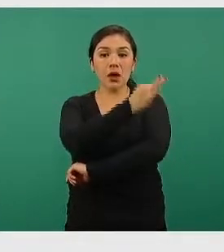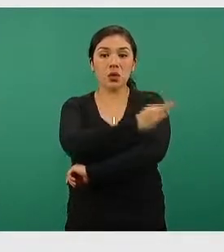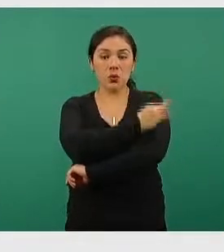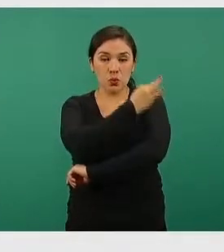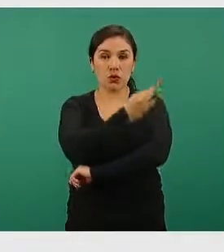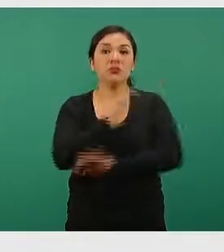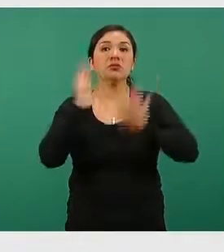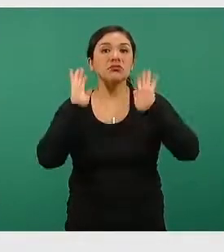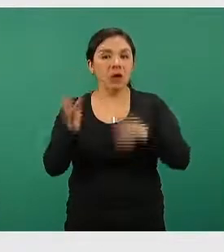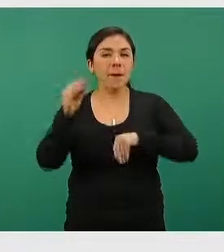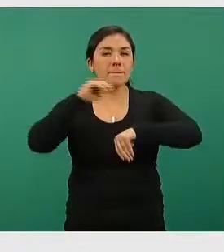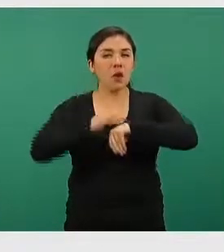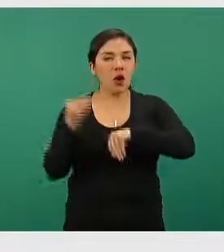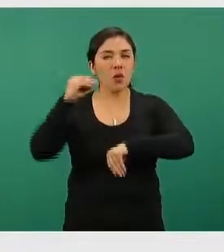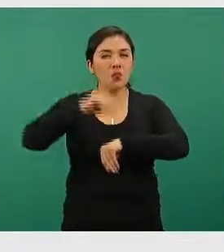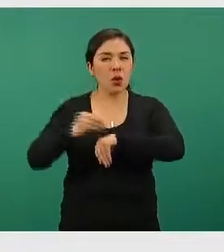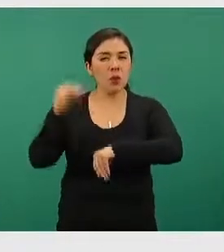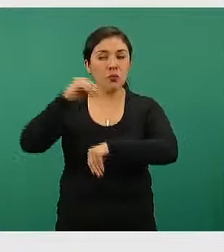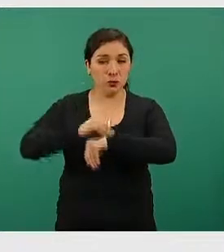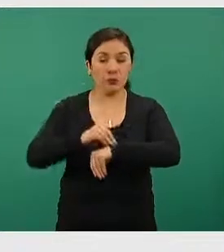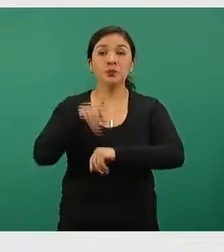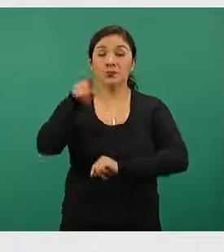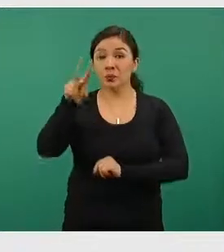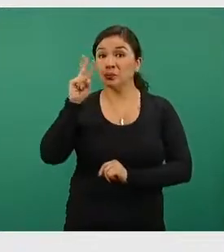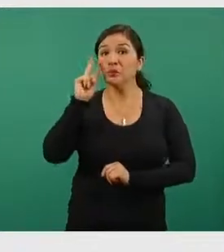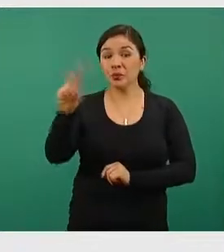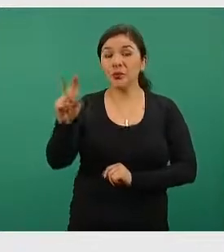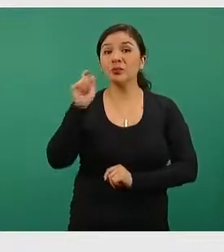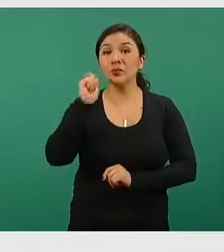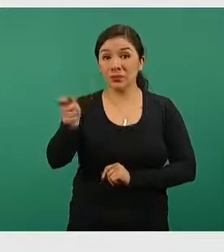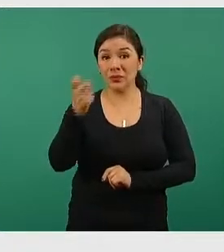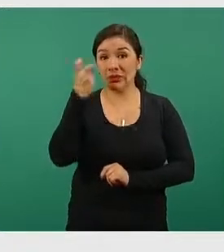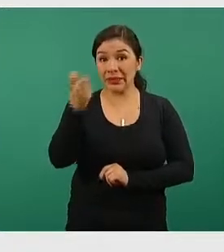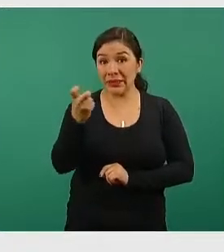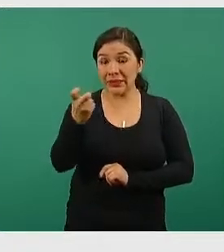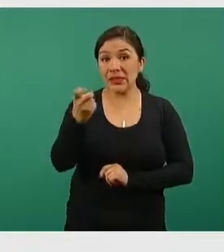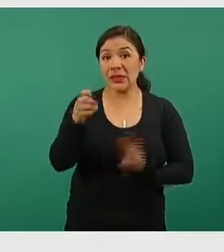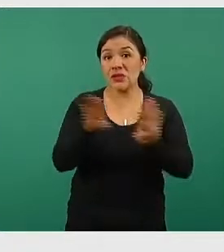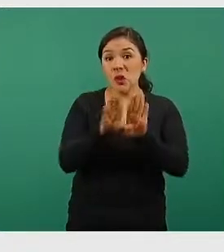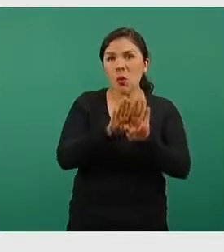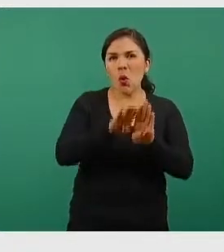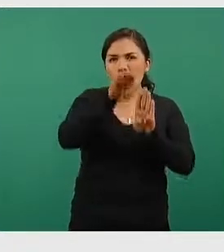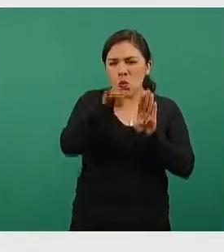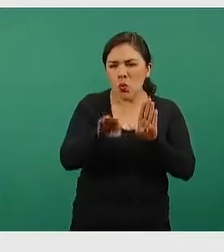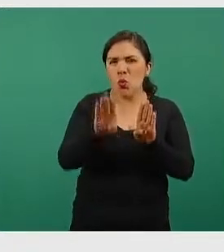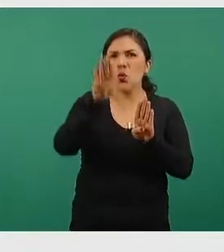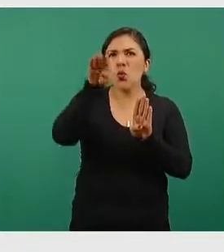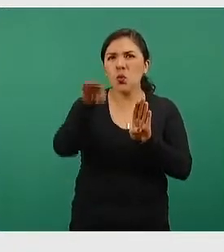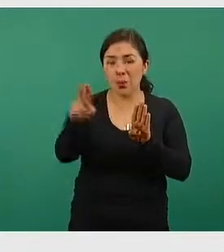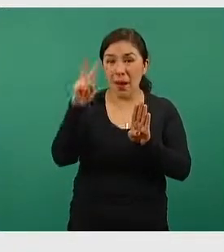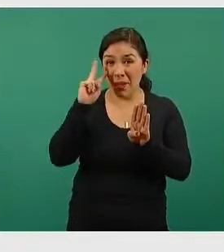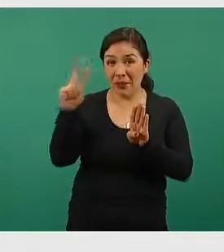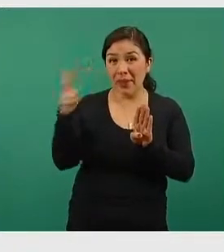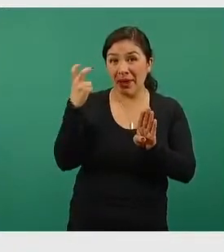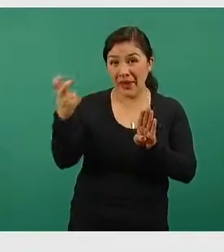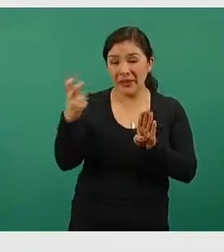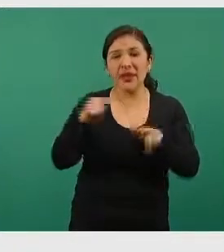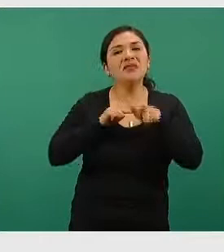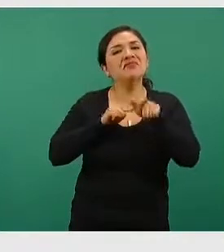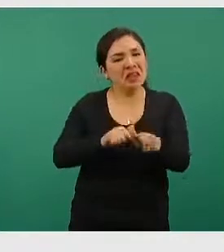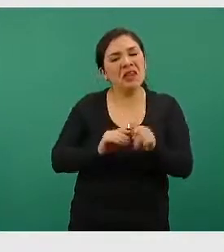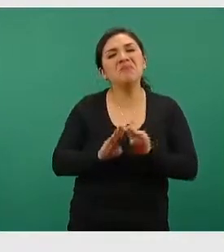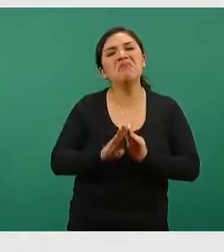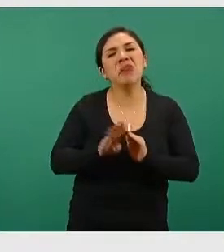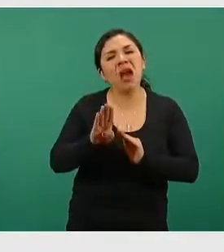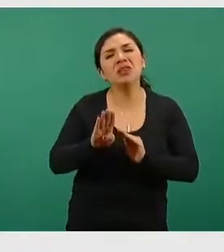2.793.106 dosis hasta el momento aplicadas, y vemos cómo el comportamiento de esa curva de dosis acumuladas pues continúa